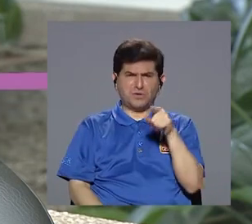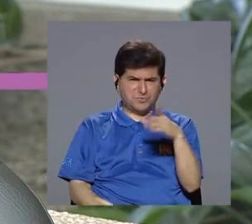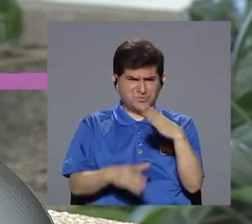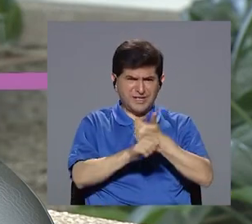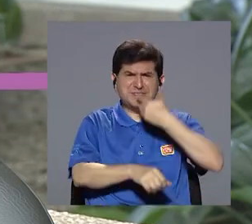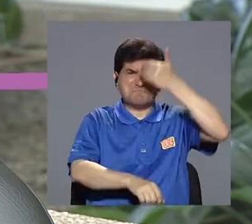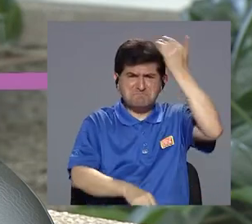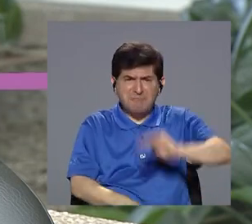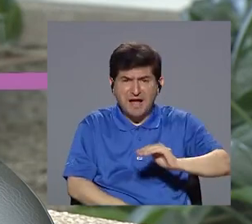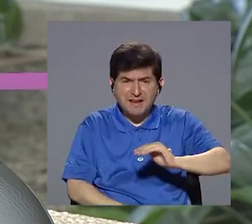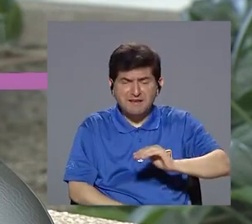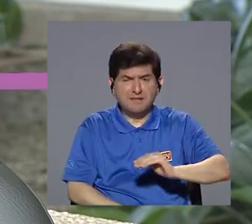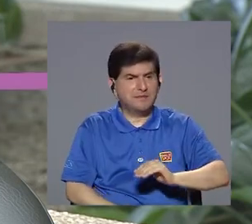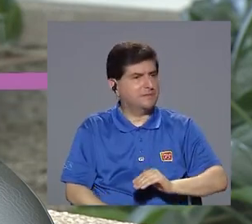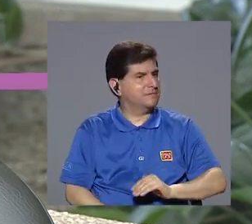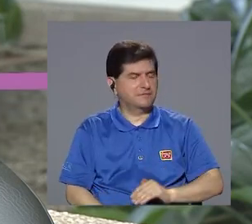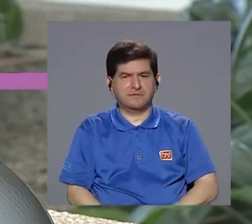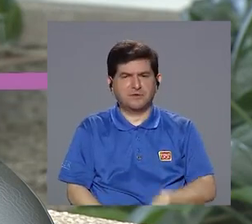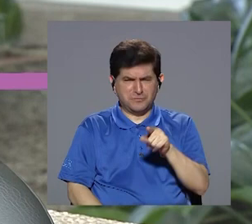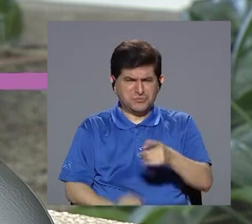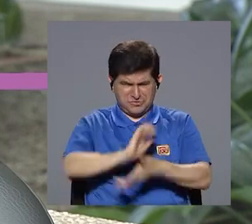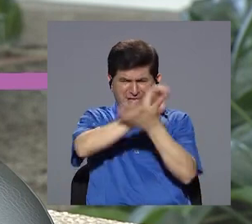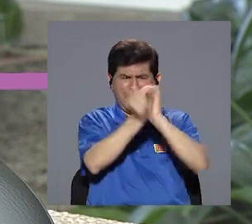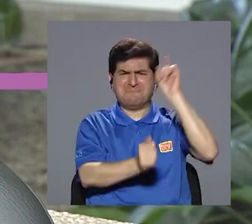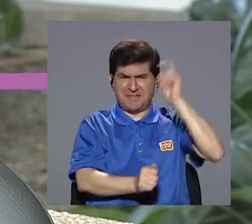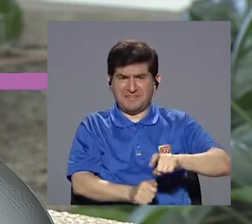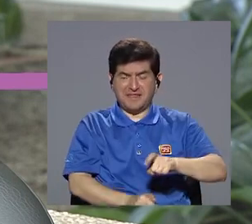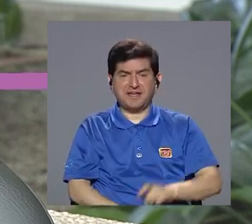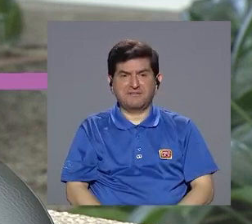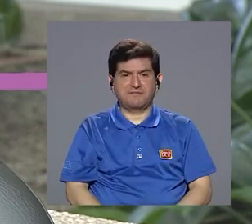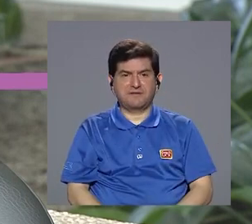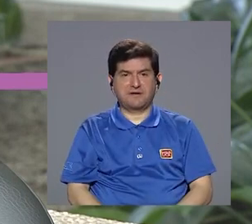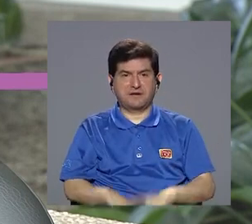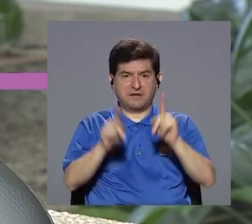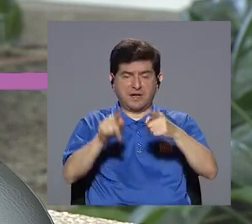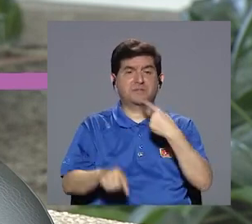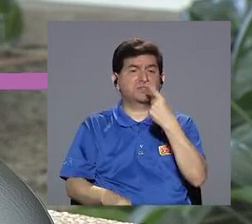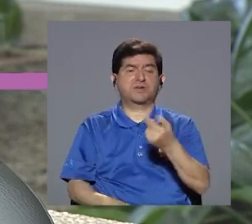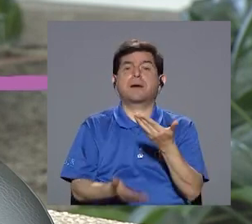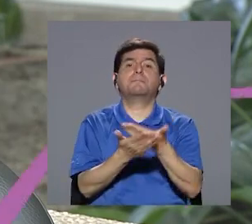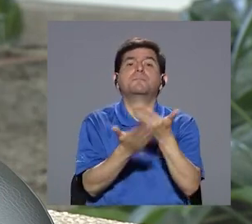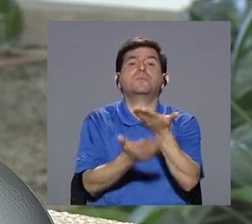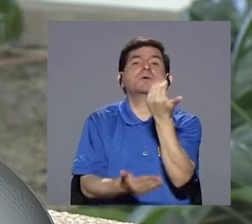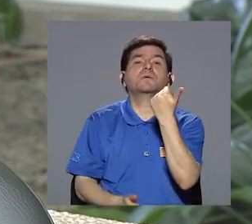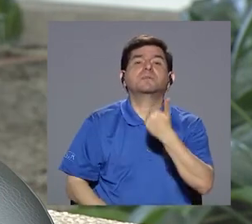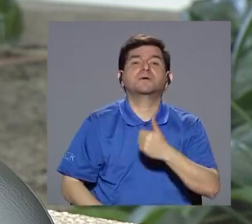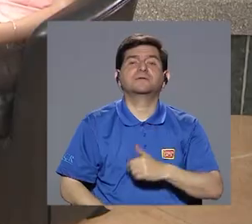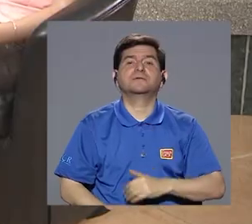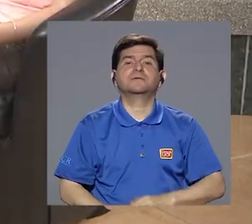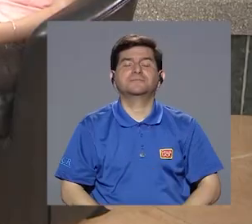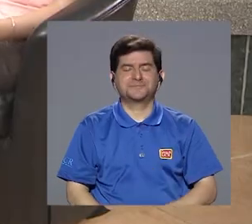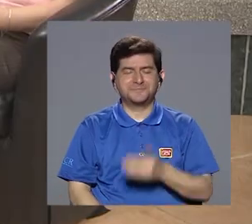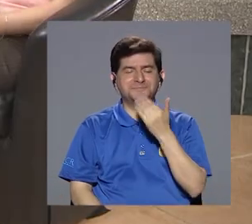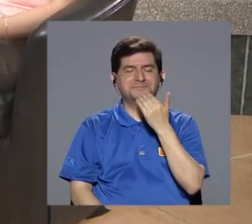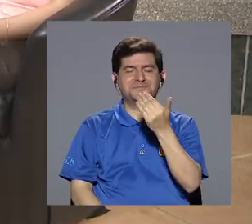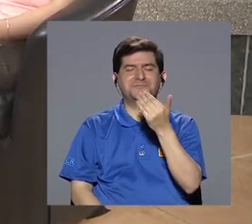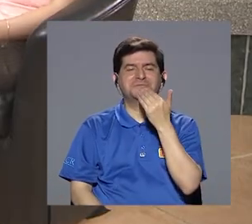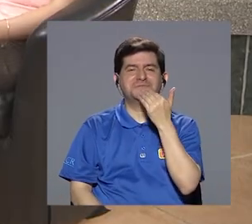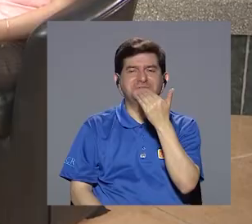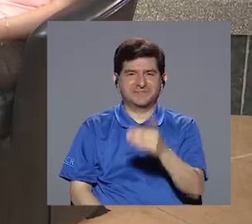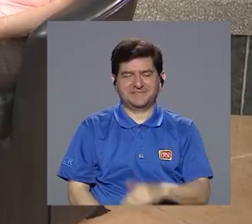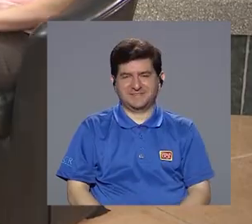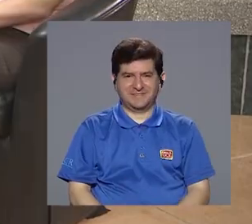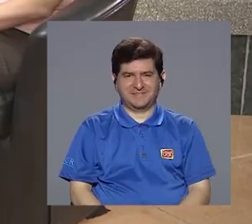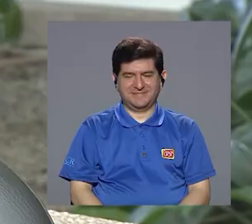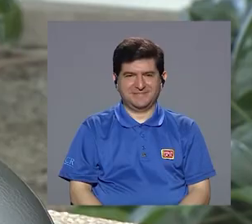lo que estás haciendo está mal, debería de cambiar radicalmente, lo primero que te va a decir es demuéstramelo. Okay, está bien. Uh-huh. Muchísimas